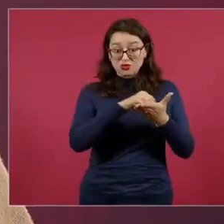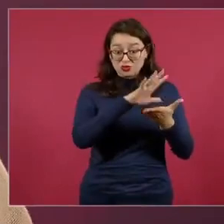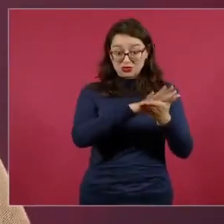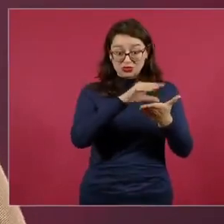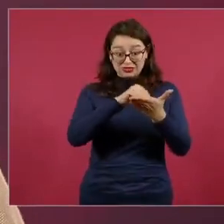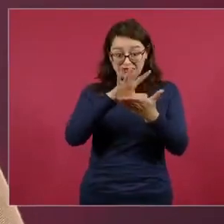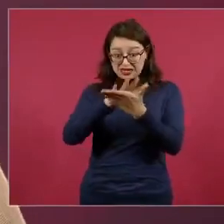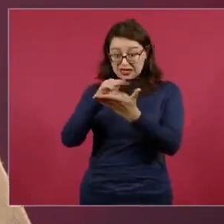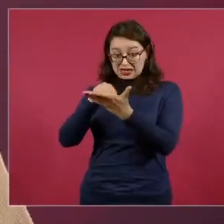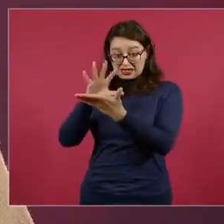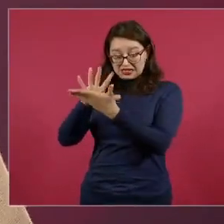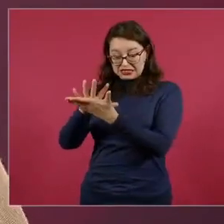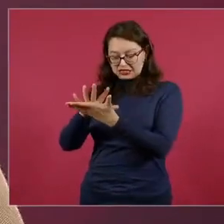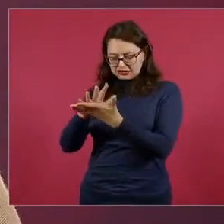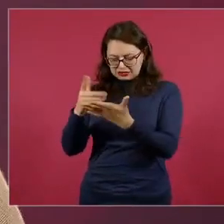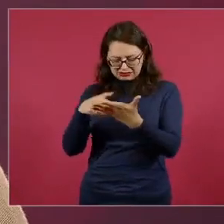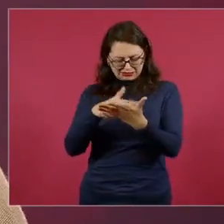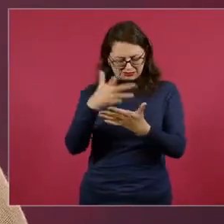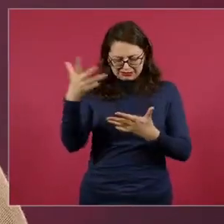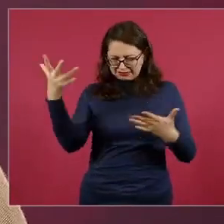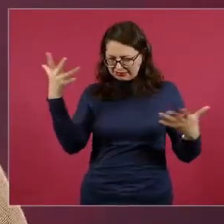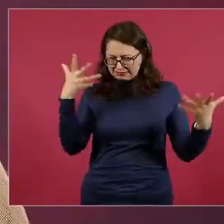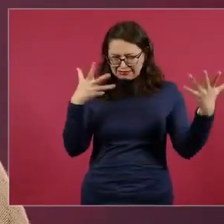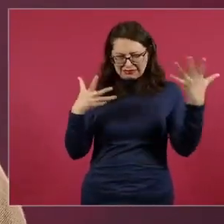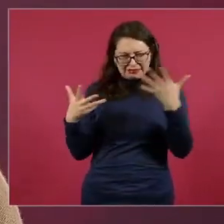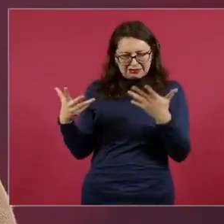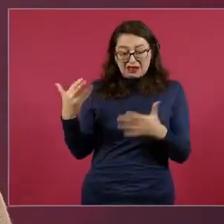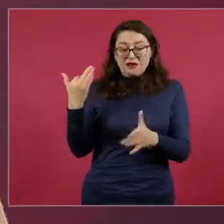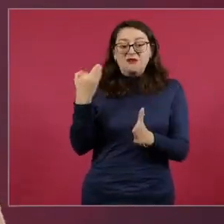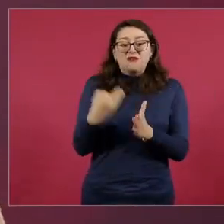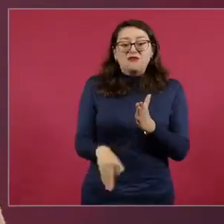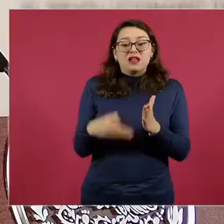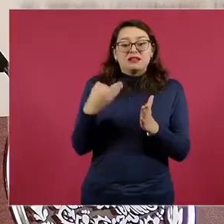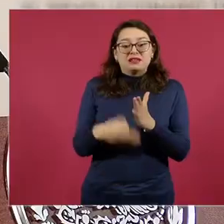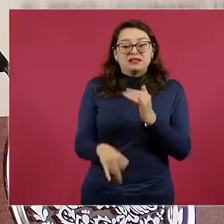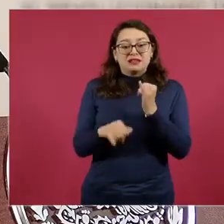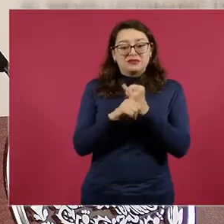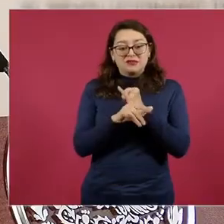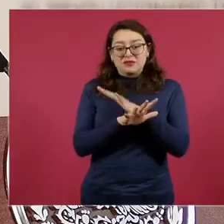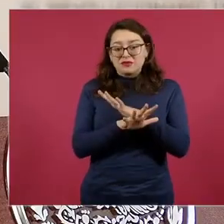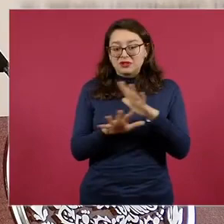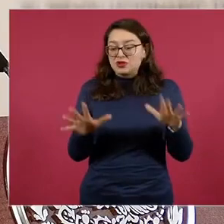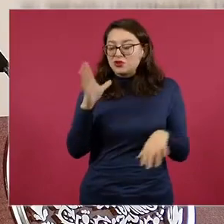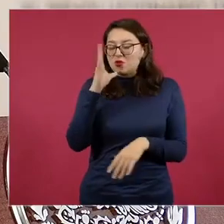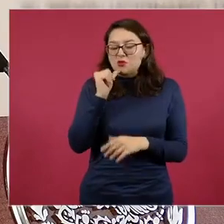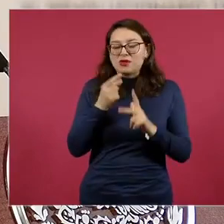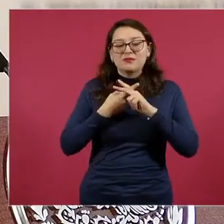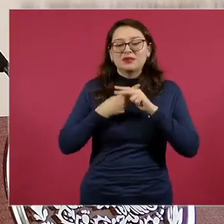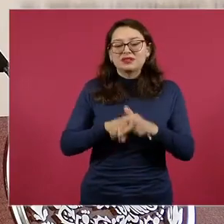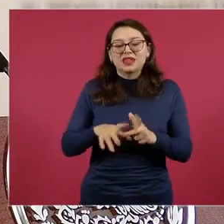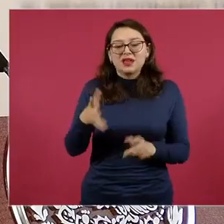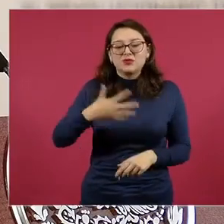personas que no cuentan con toda la información necesaria ni siquiera para activar una búsqueda.